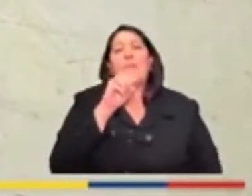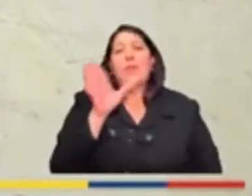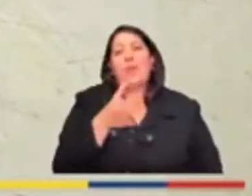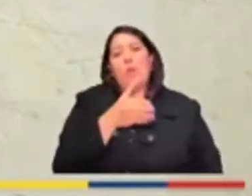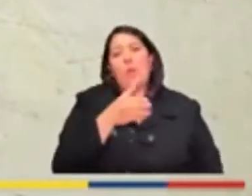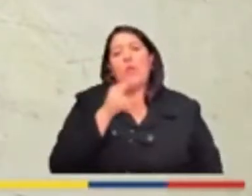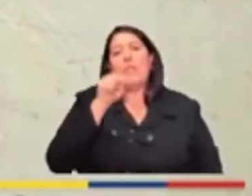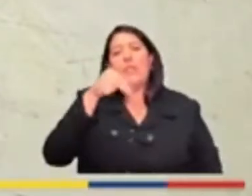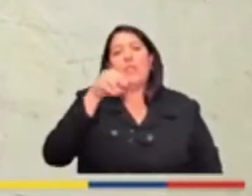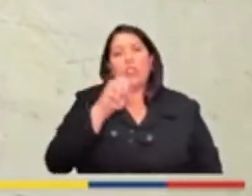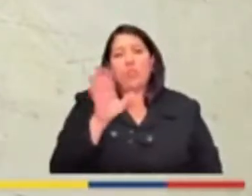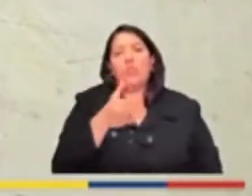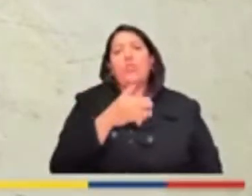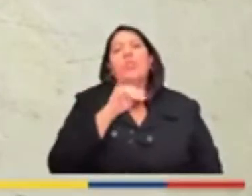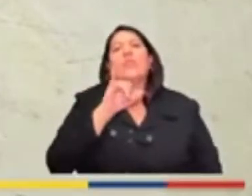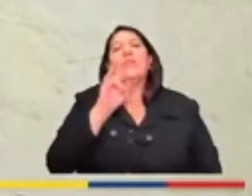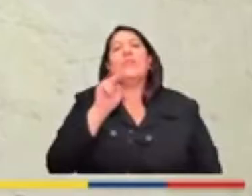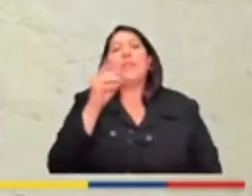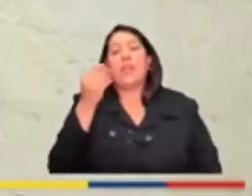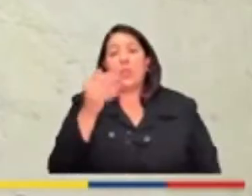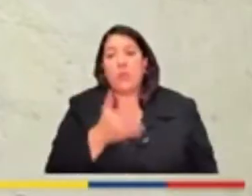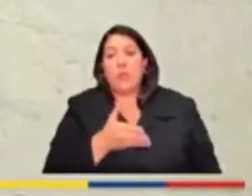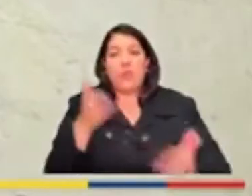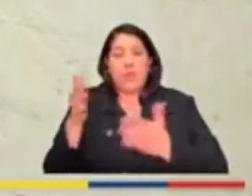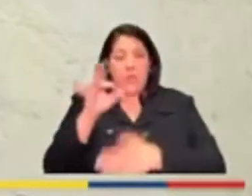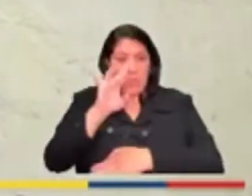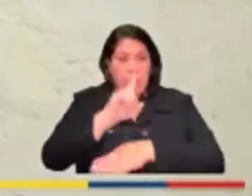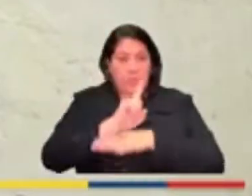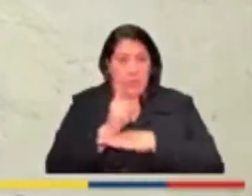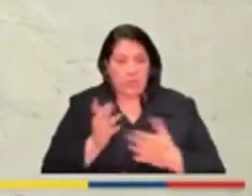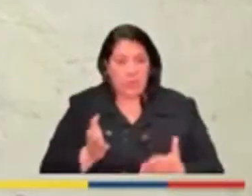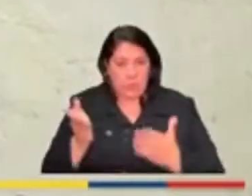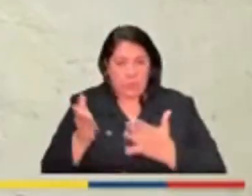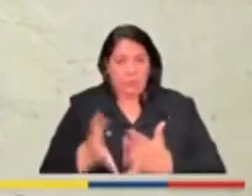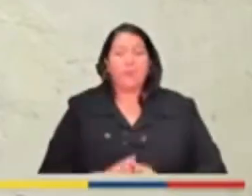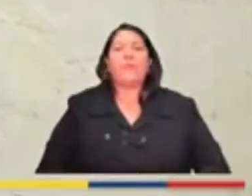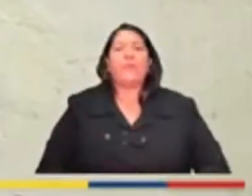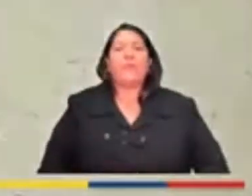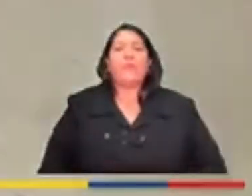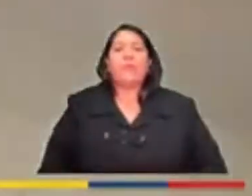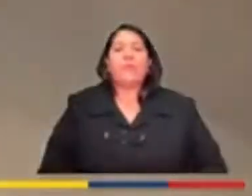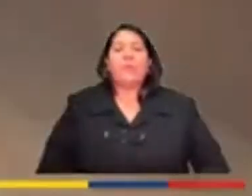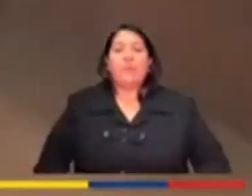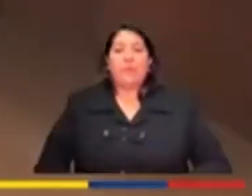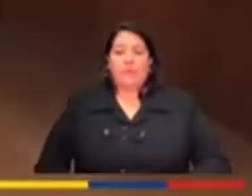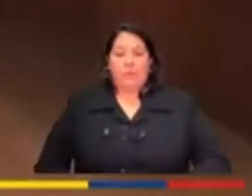Izquierdo. Tiene el uso de la palabra durante 15 minutos.